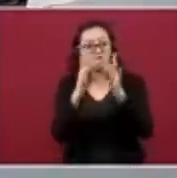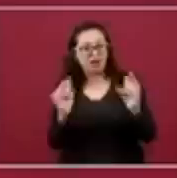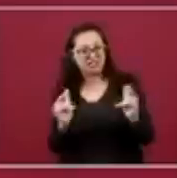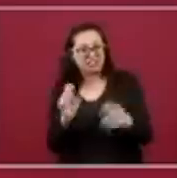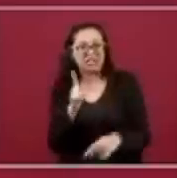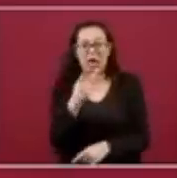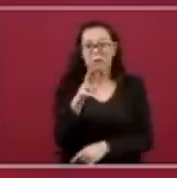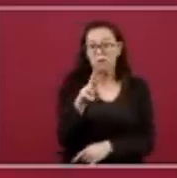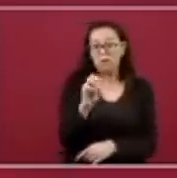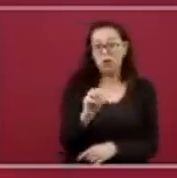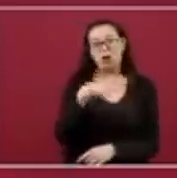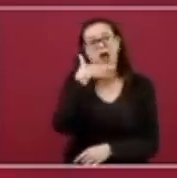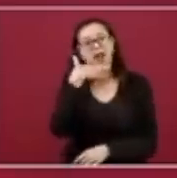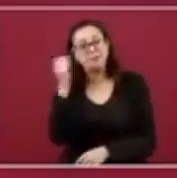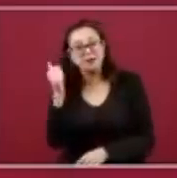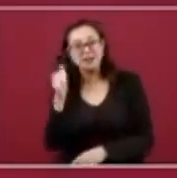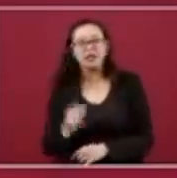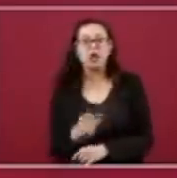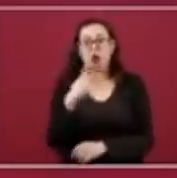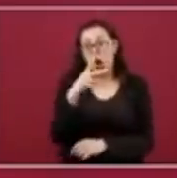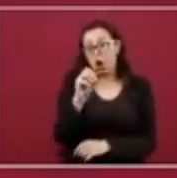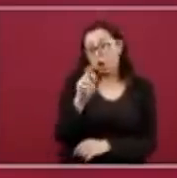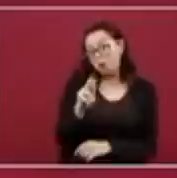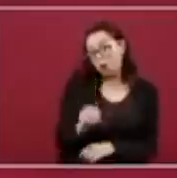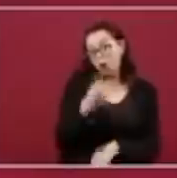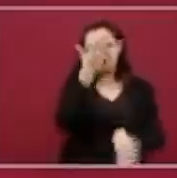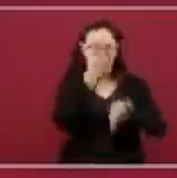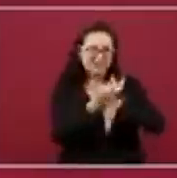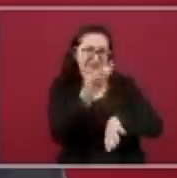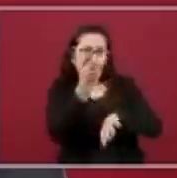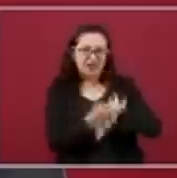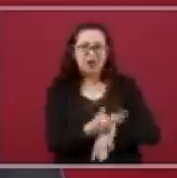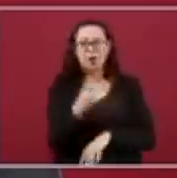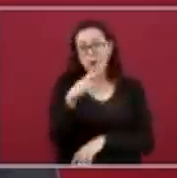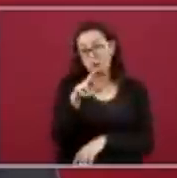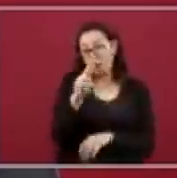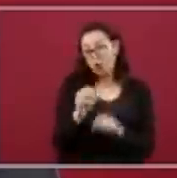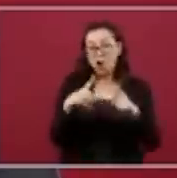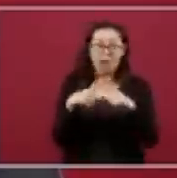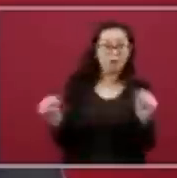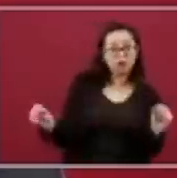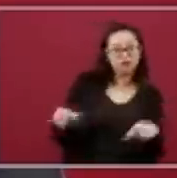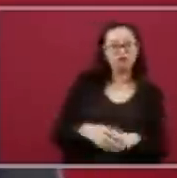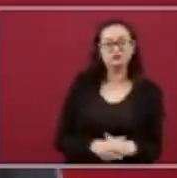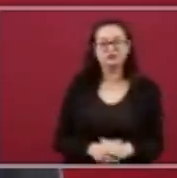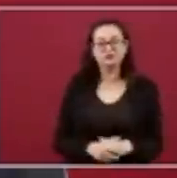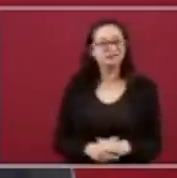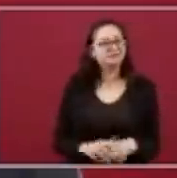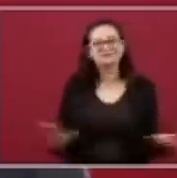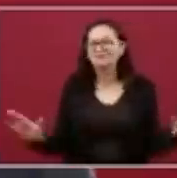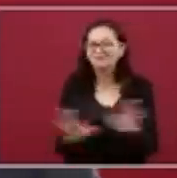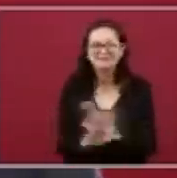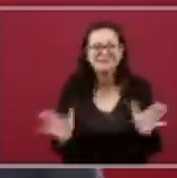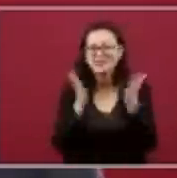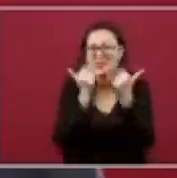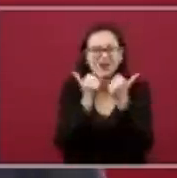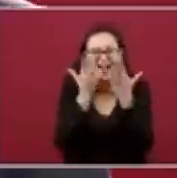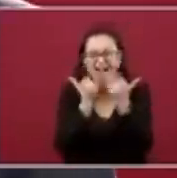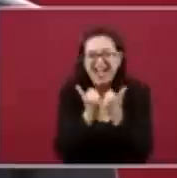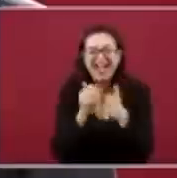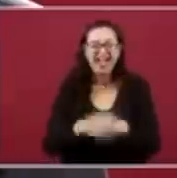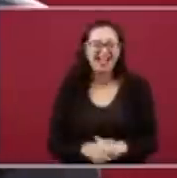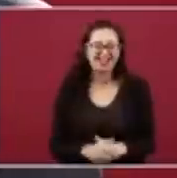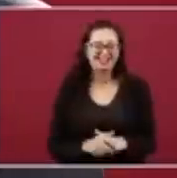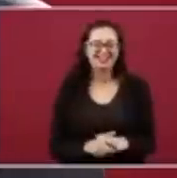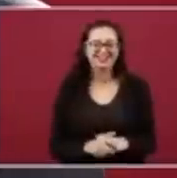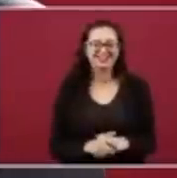Alemania, pro Estados Unidos, pro Japón. No, eran